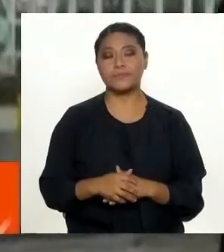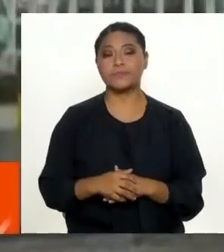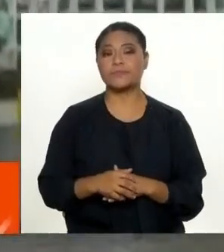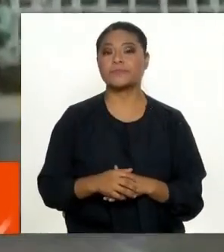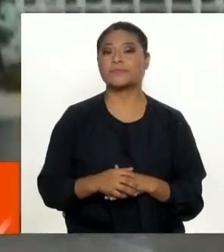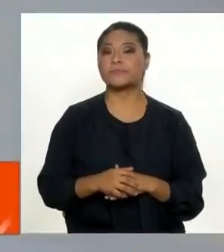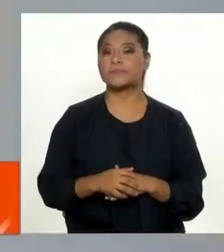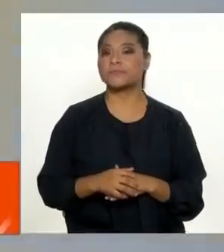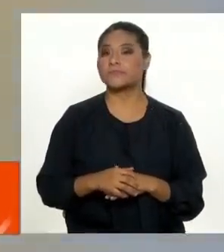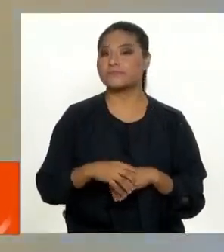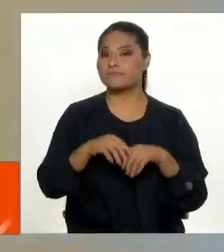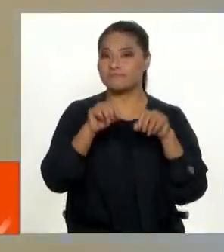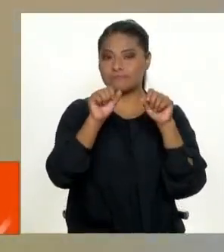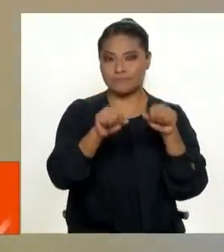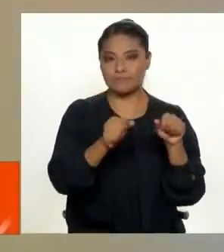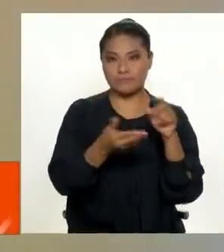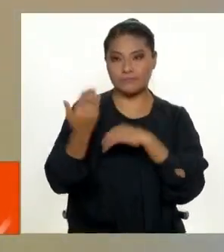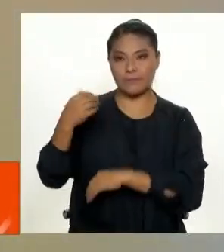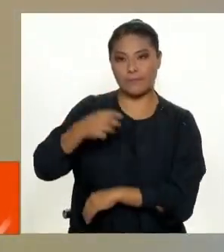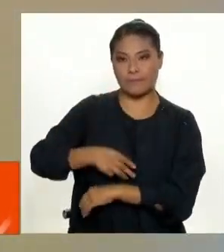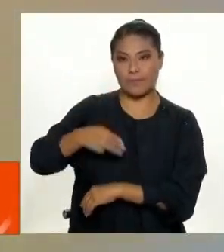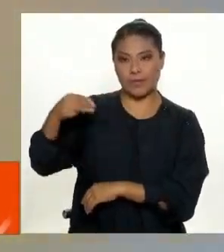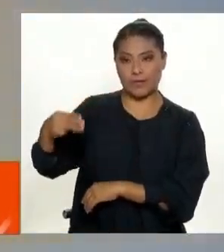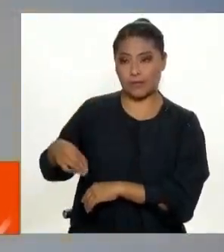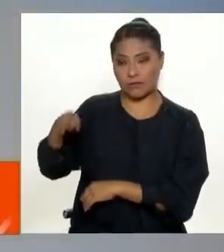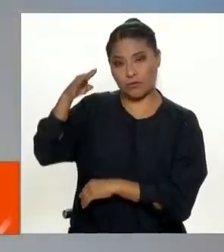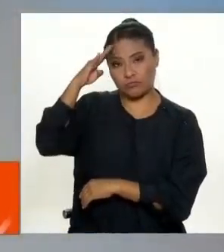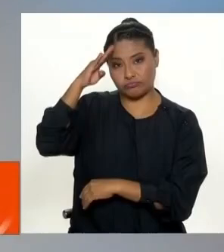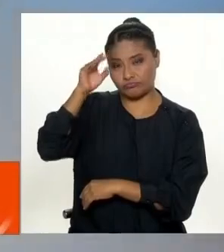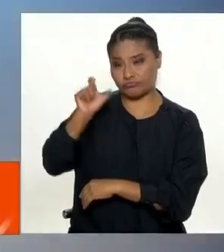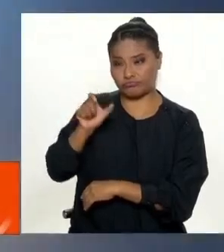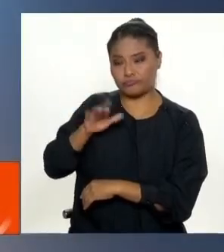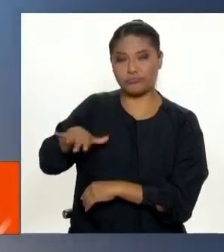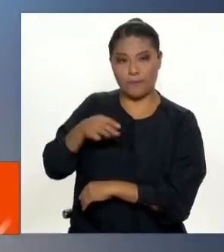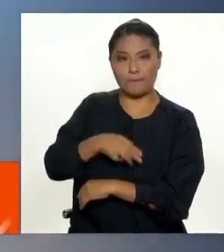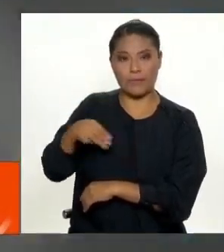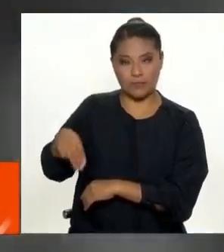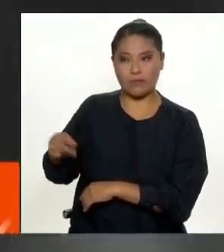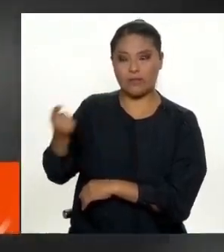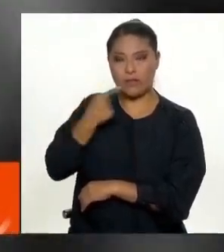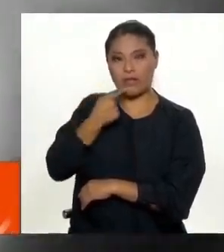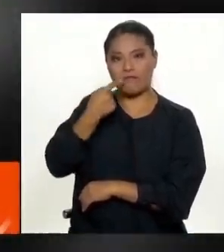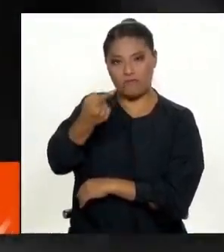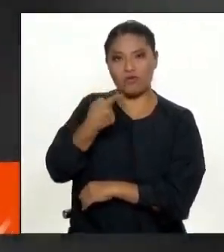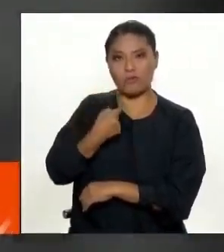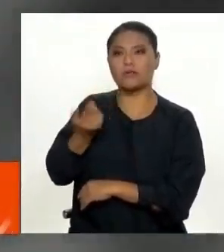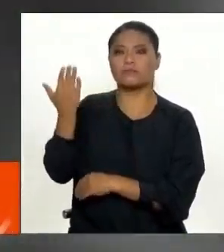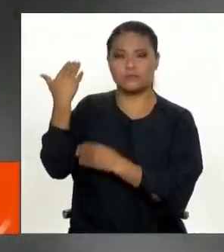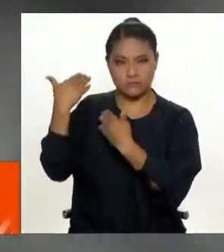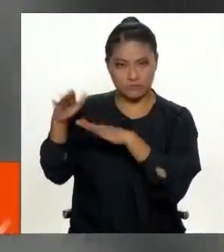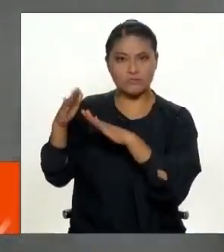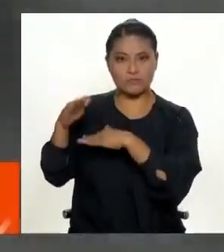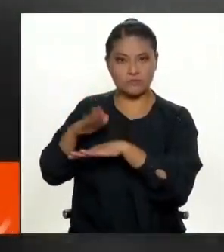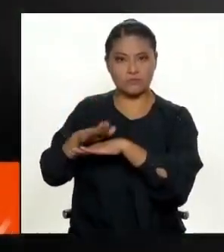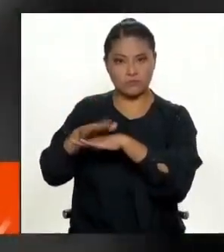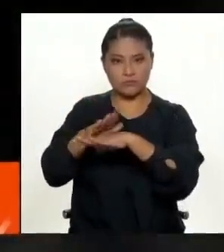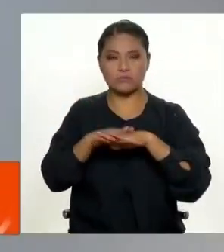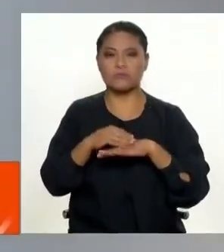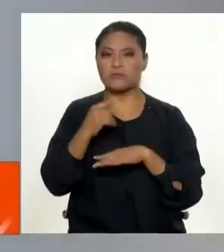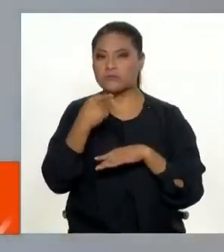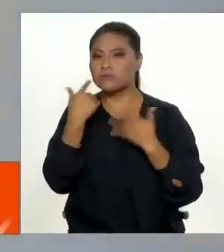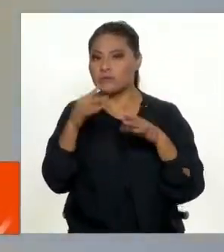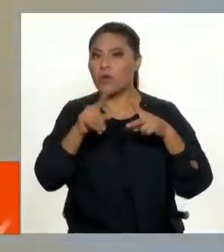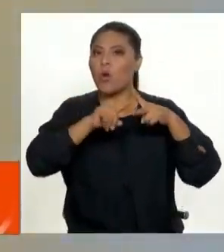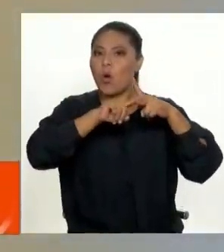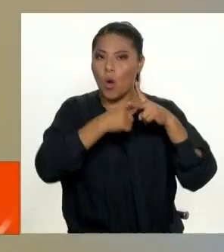lado también, el ministro del Interior, Vicente Romero, se ha pronunciado y ha dicho que ya se van, o en todo caso ya se